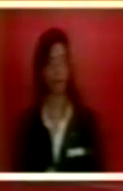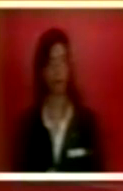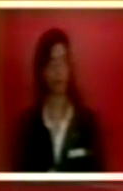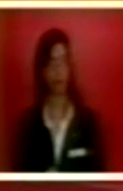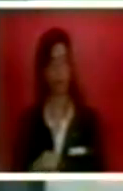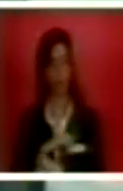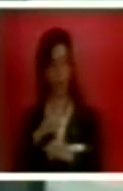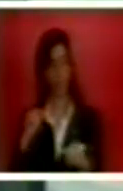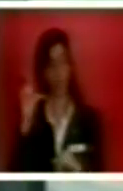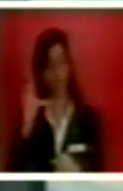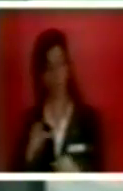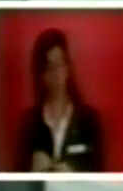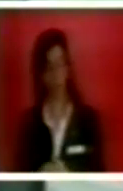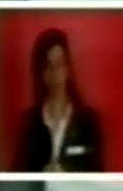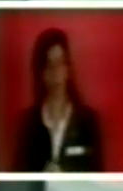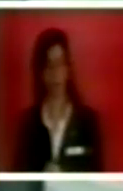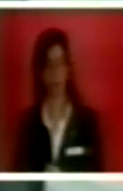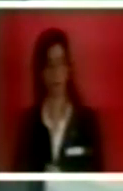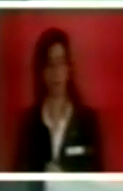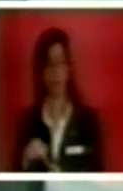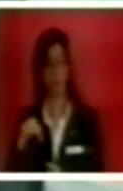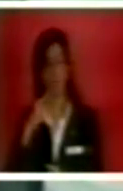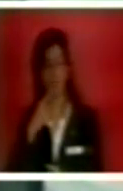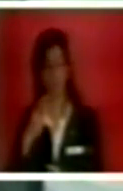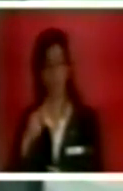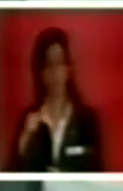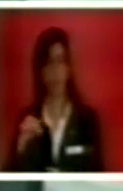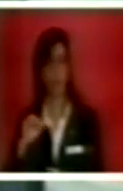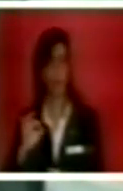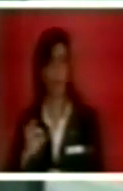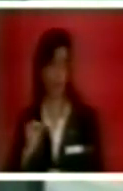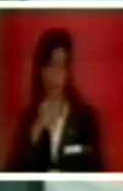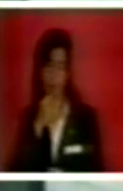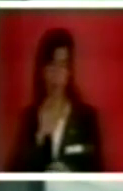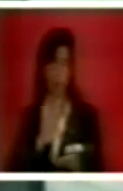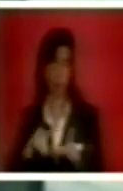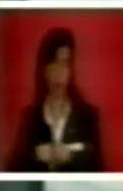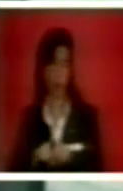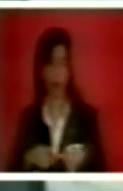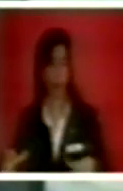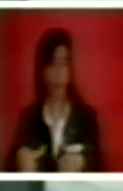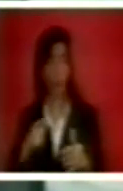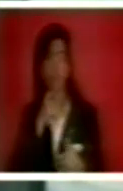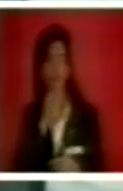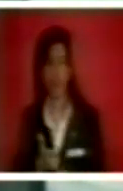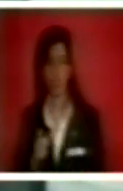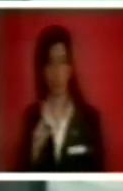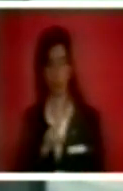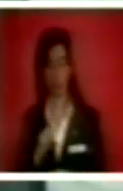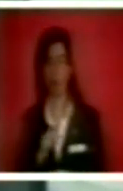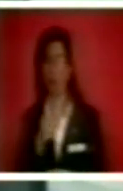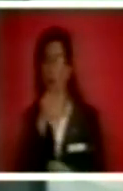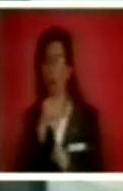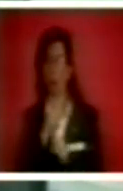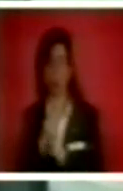Señores legisladores, no ha sido este un camino fácil, libre de escollos y